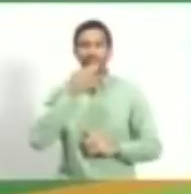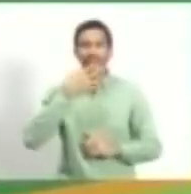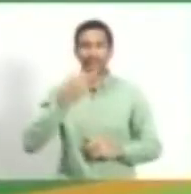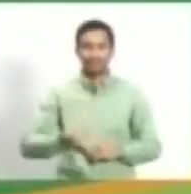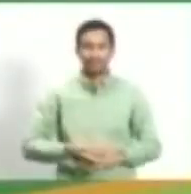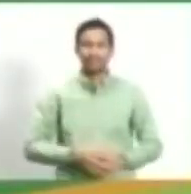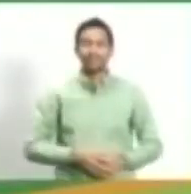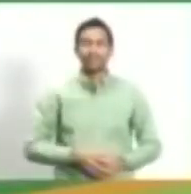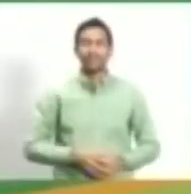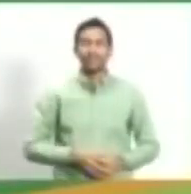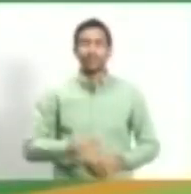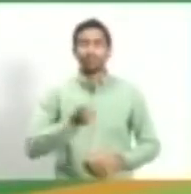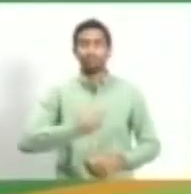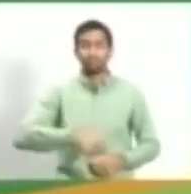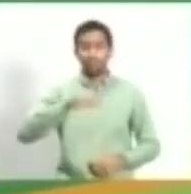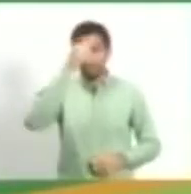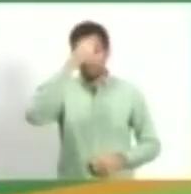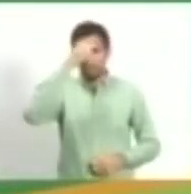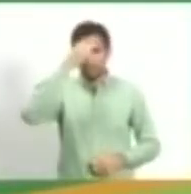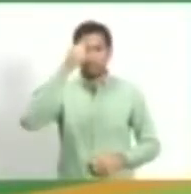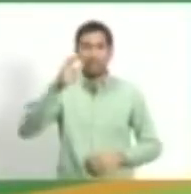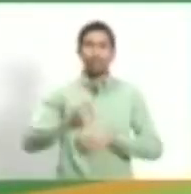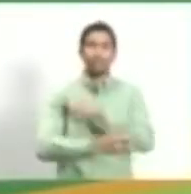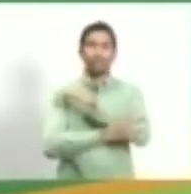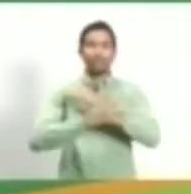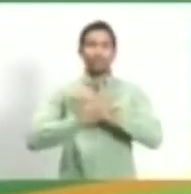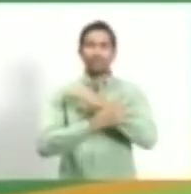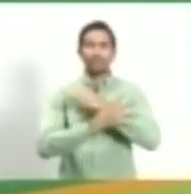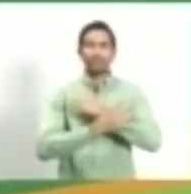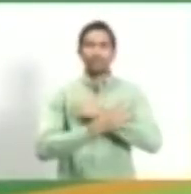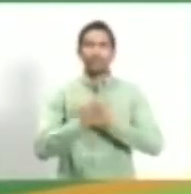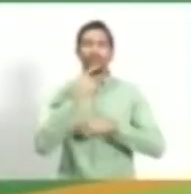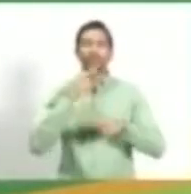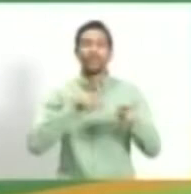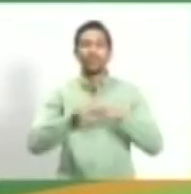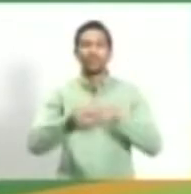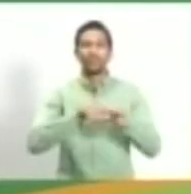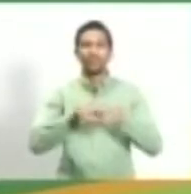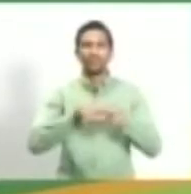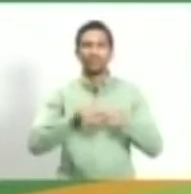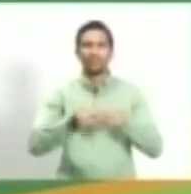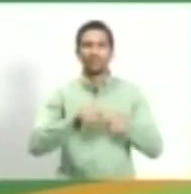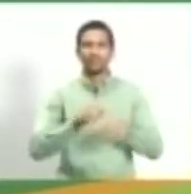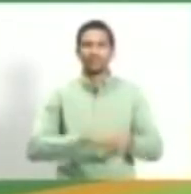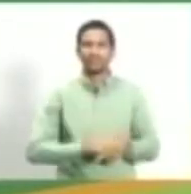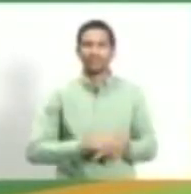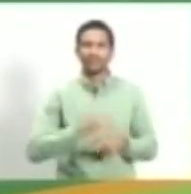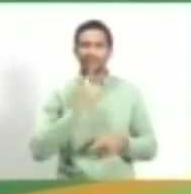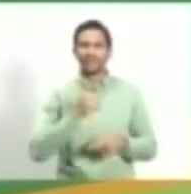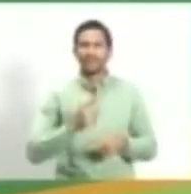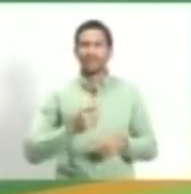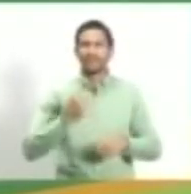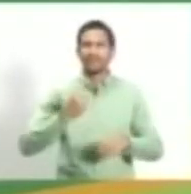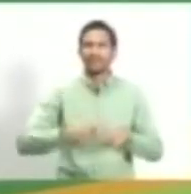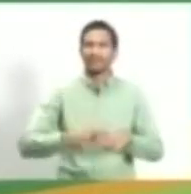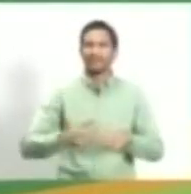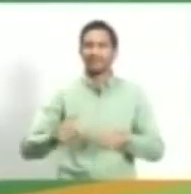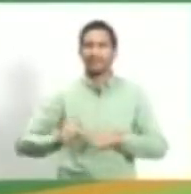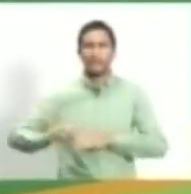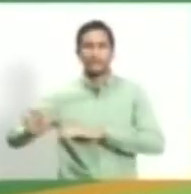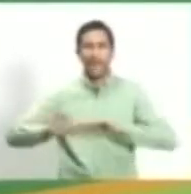este domingo se llevará a cabo en Puerto Colombia la primera competencia de guardameta. Esta es una iniciativa de los ex arqueros de